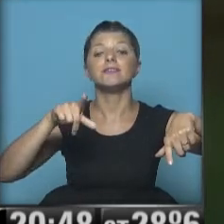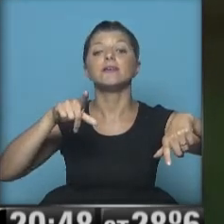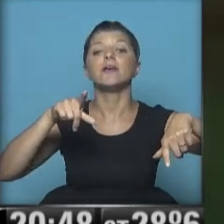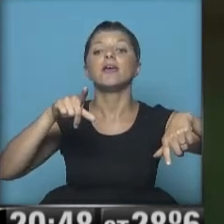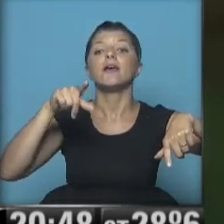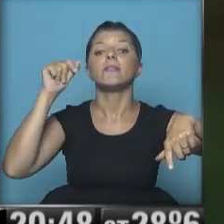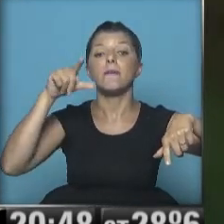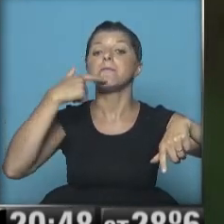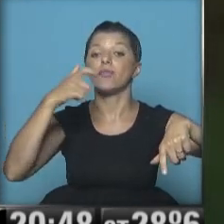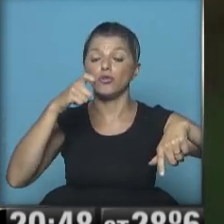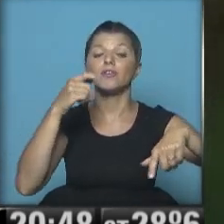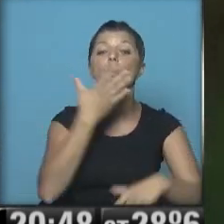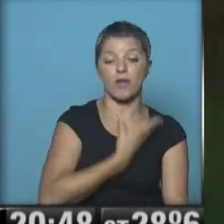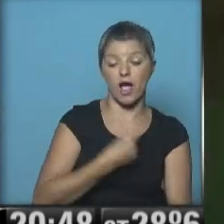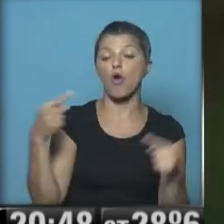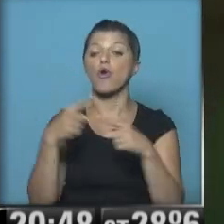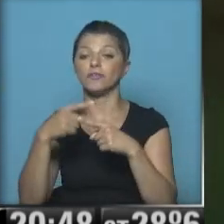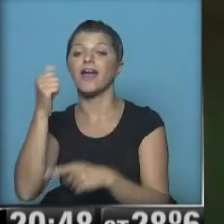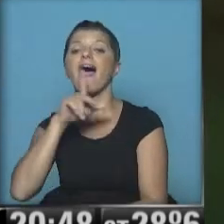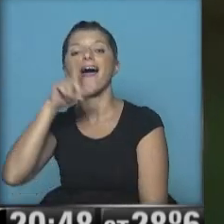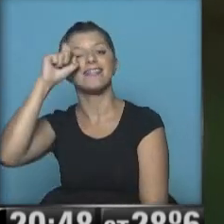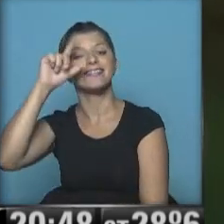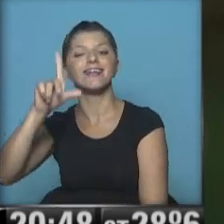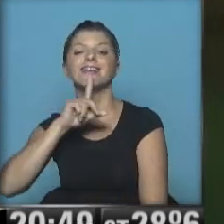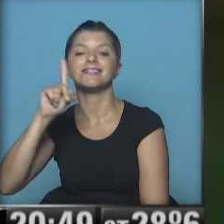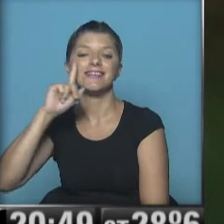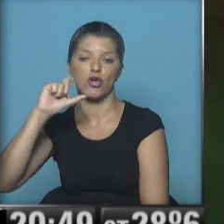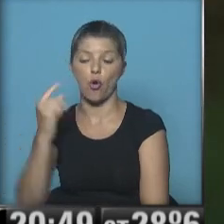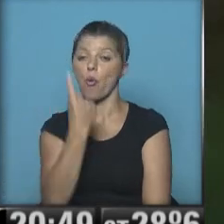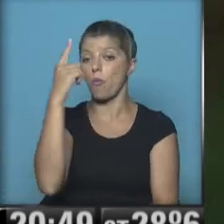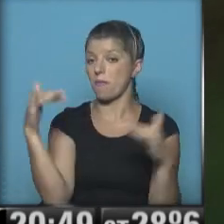Atlético Tucumán. Un solo partido aquí y tendremos ascenso.